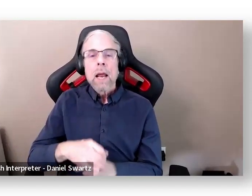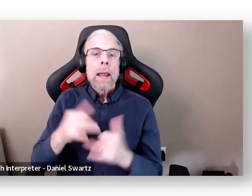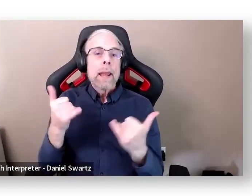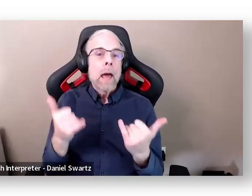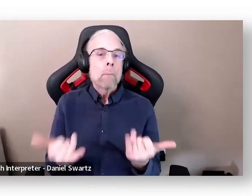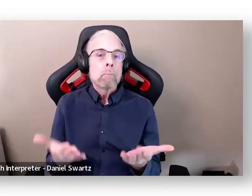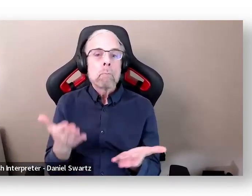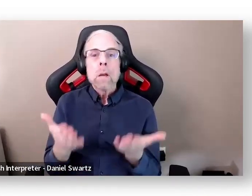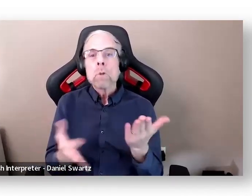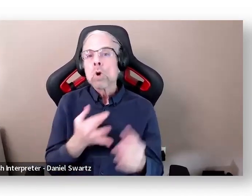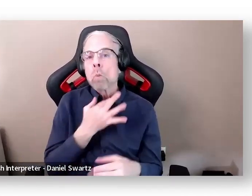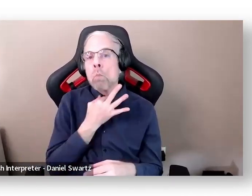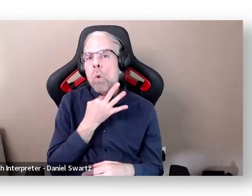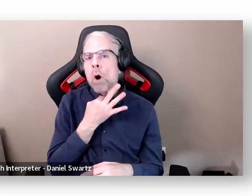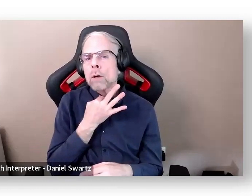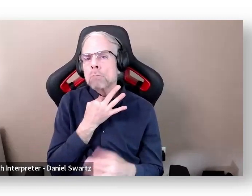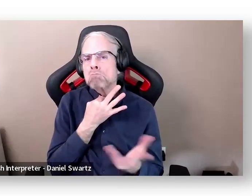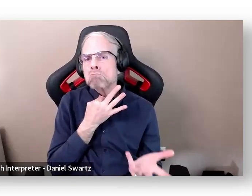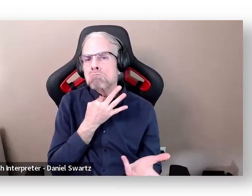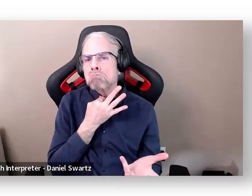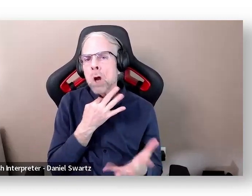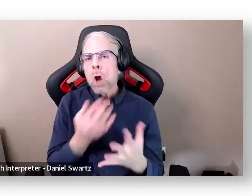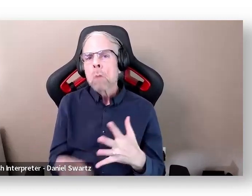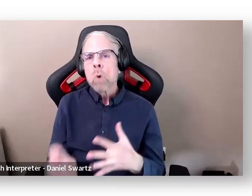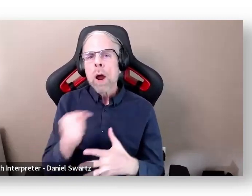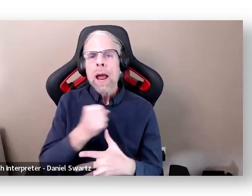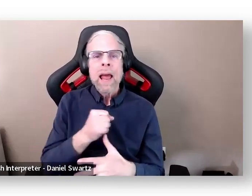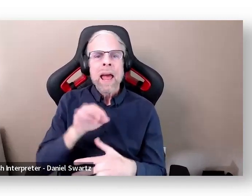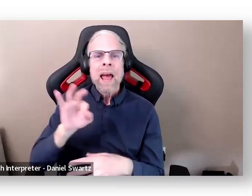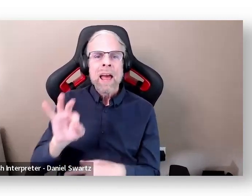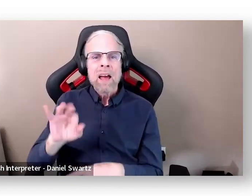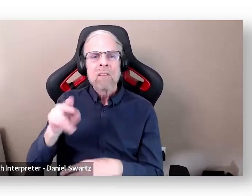consecuencia, hablando generalmente.